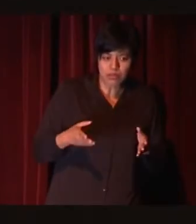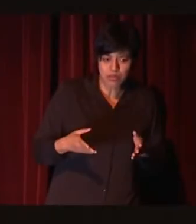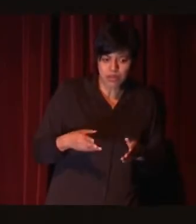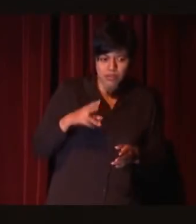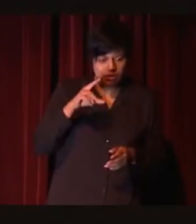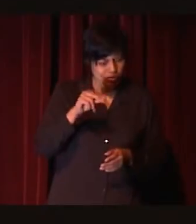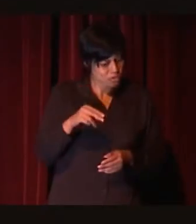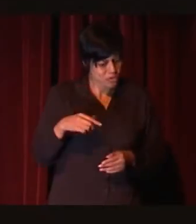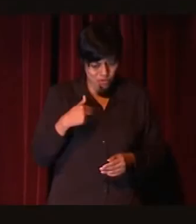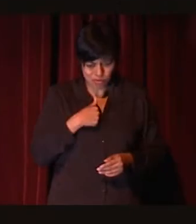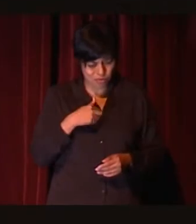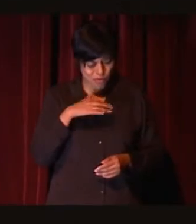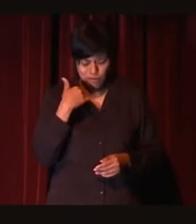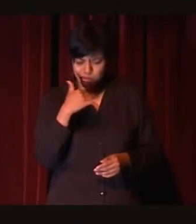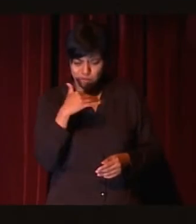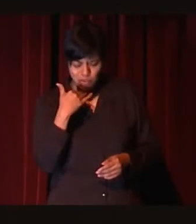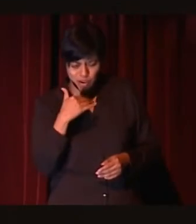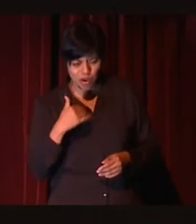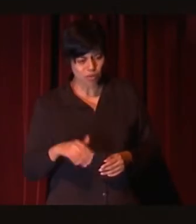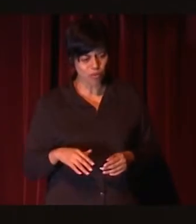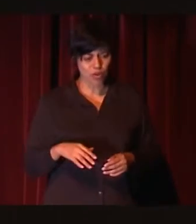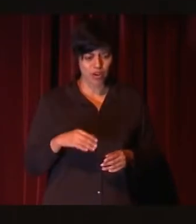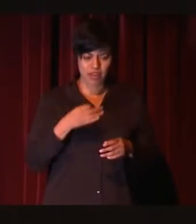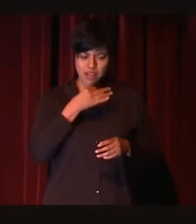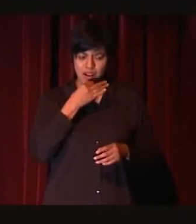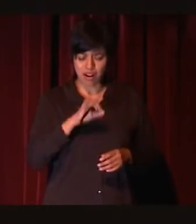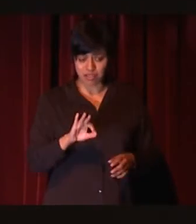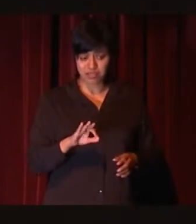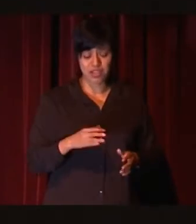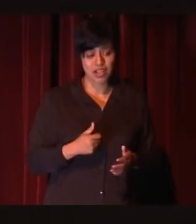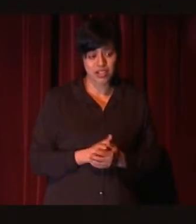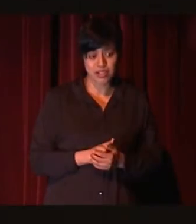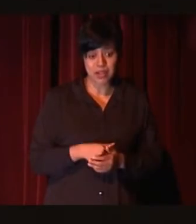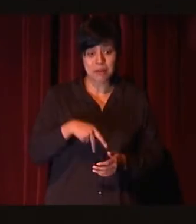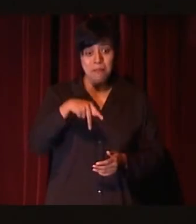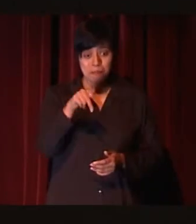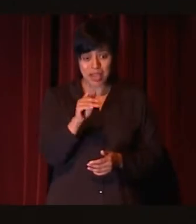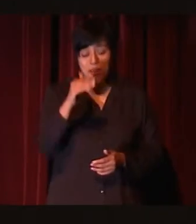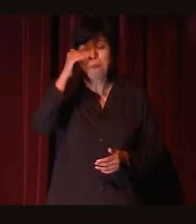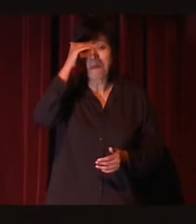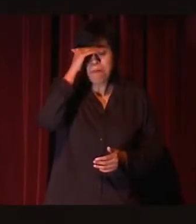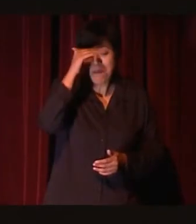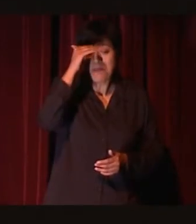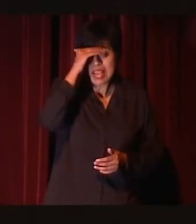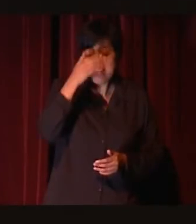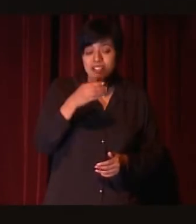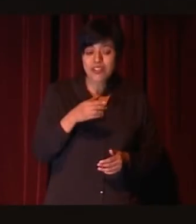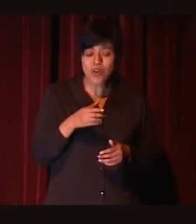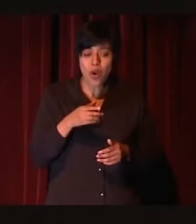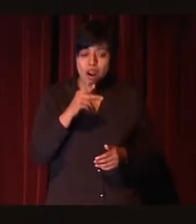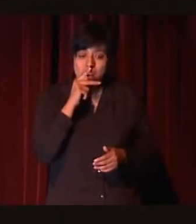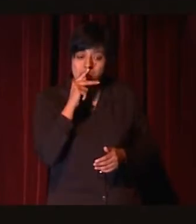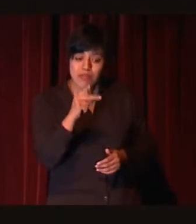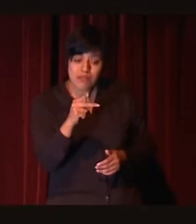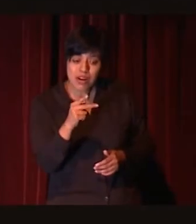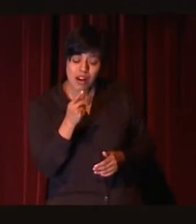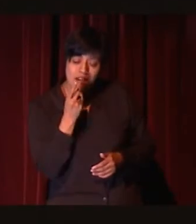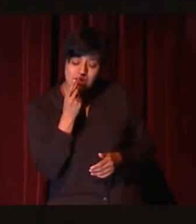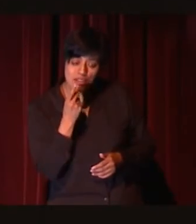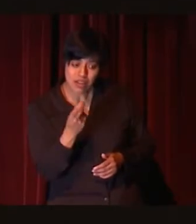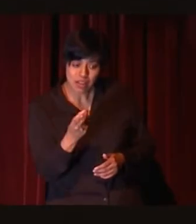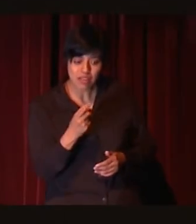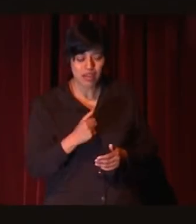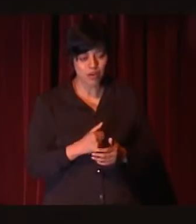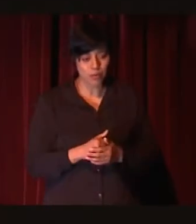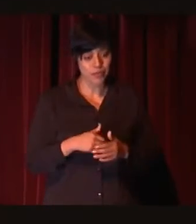de hecho desde que me tomo 5 segundos para reformular las cosas que digo he tenido la capacidad de tener